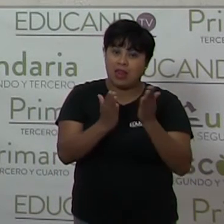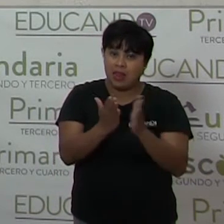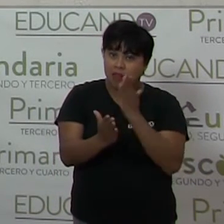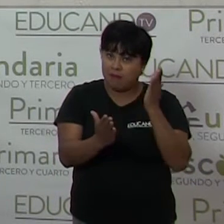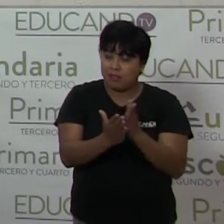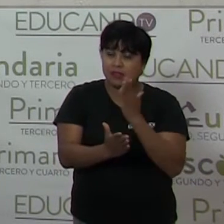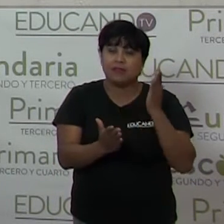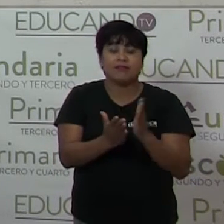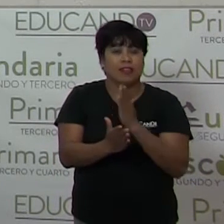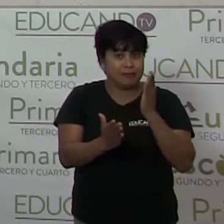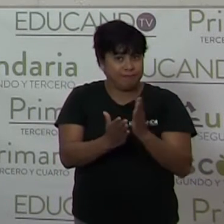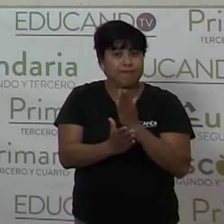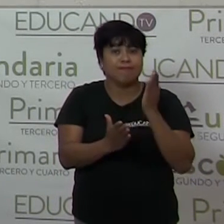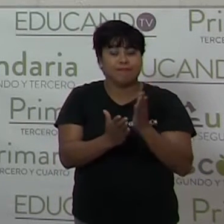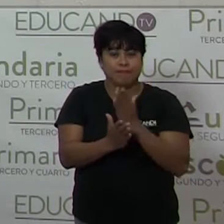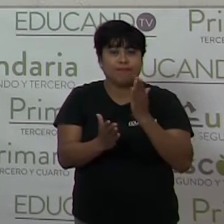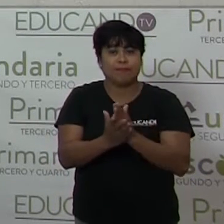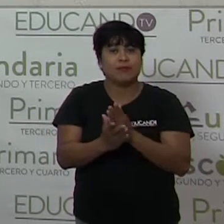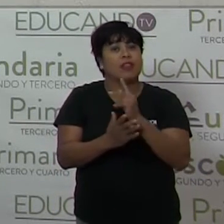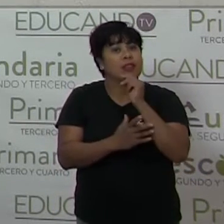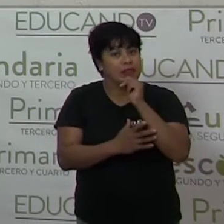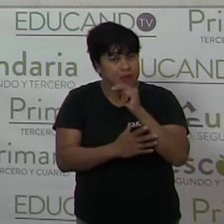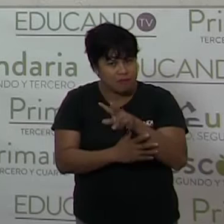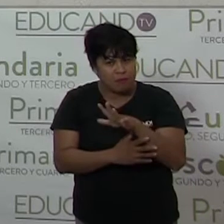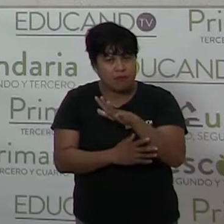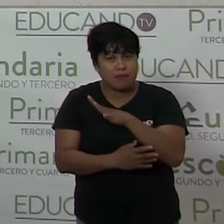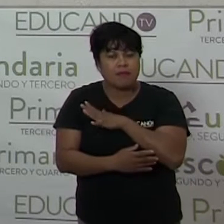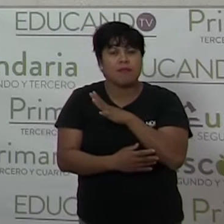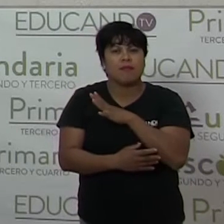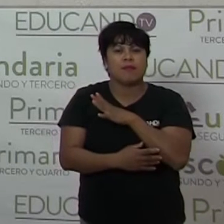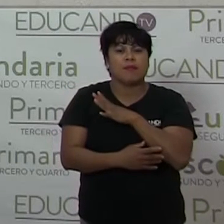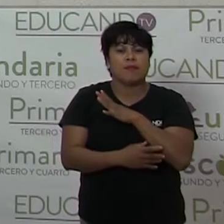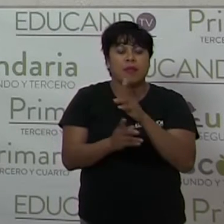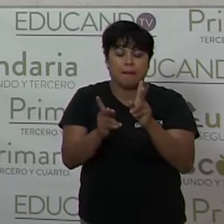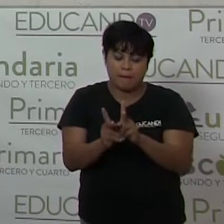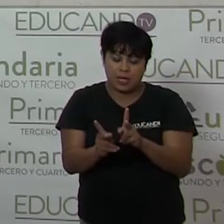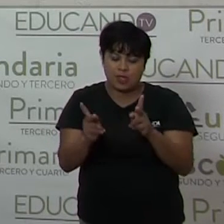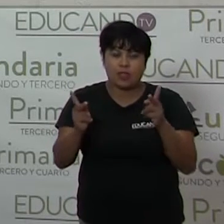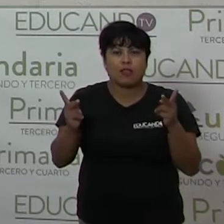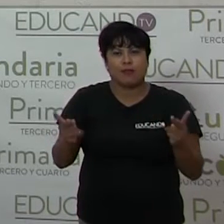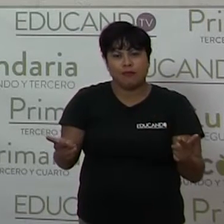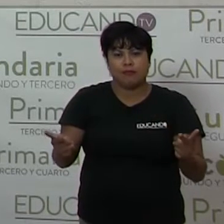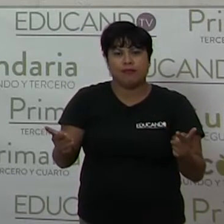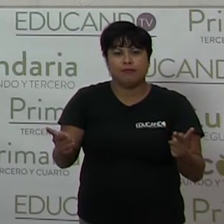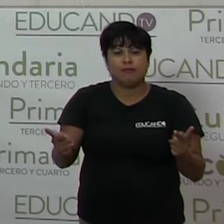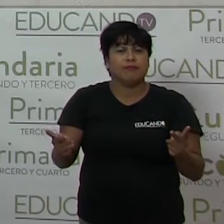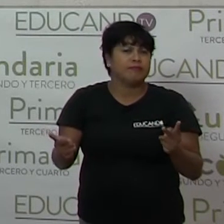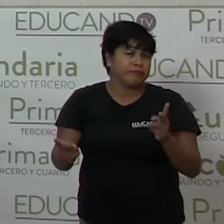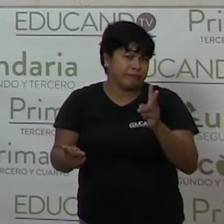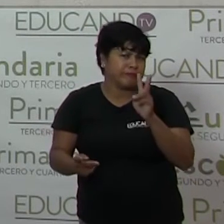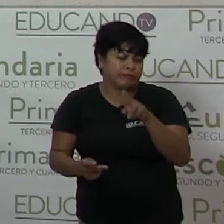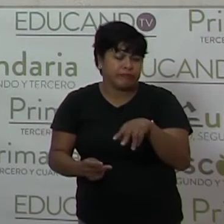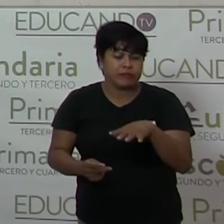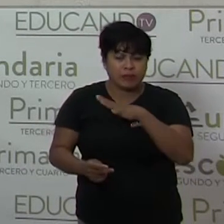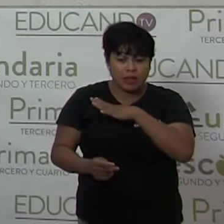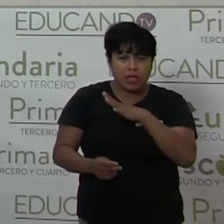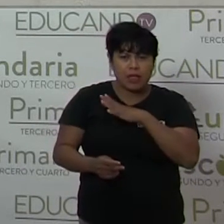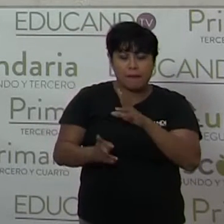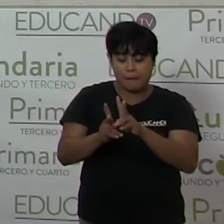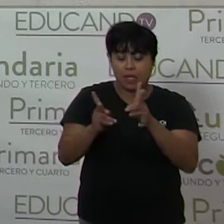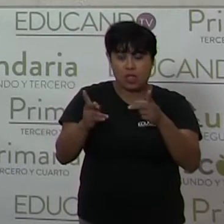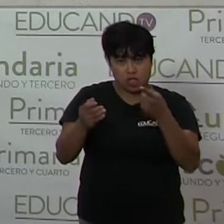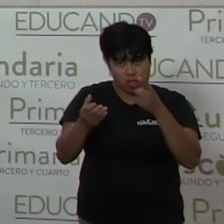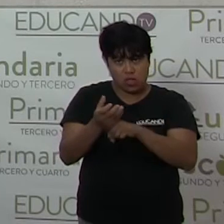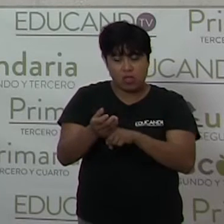vistas tenemos periódicos que por cierto hay